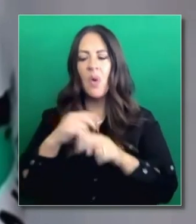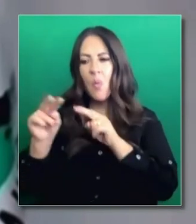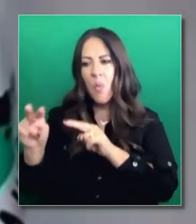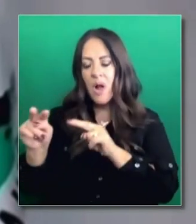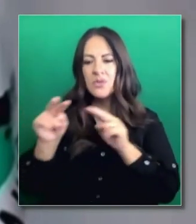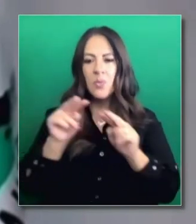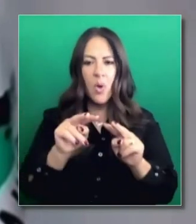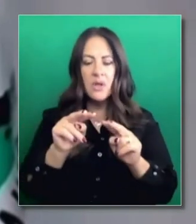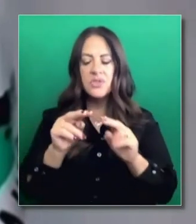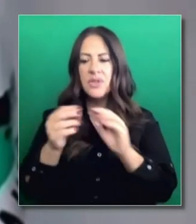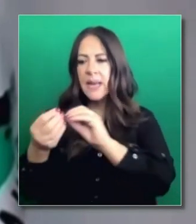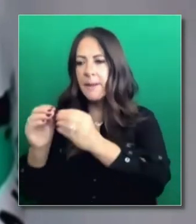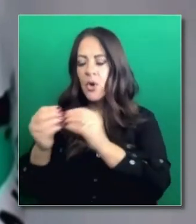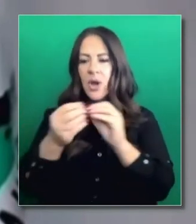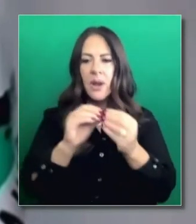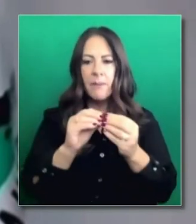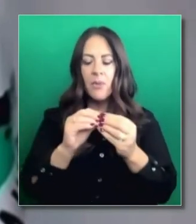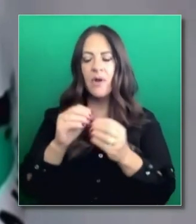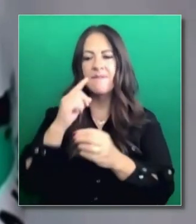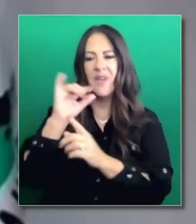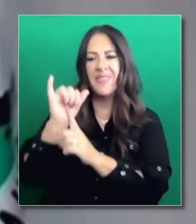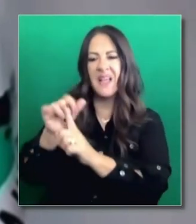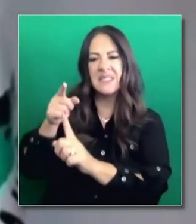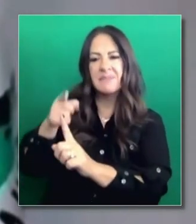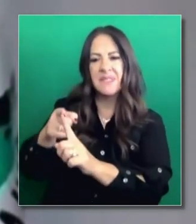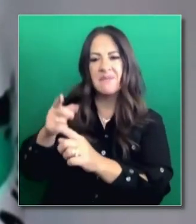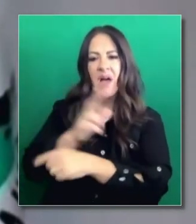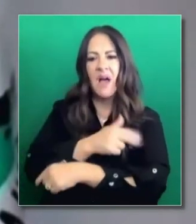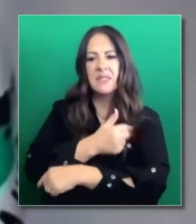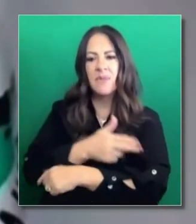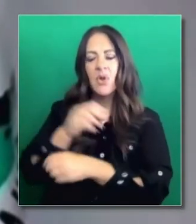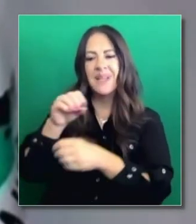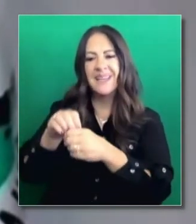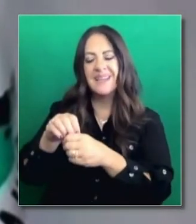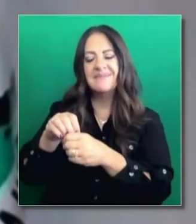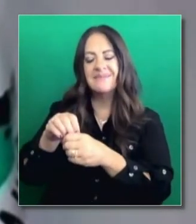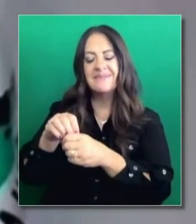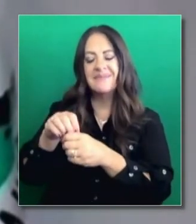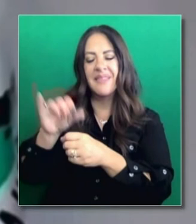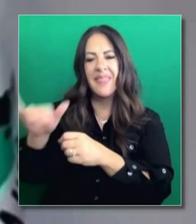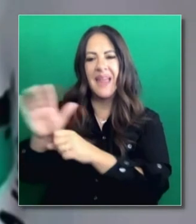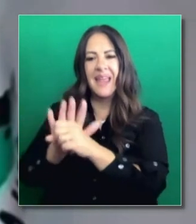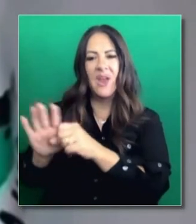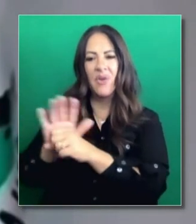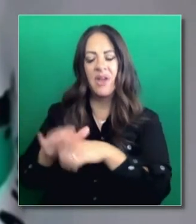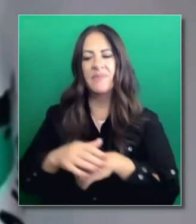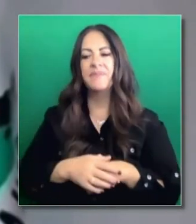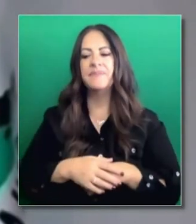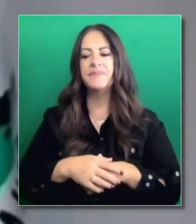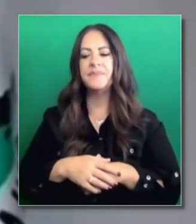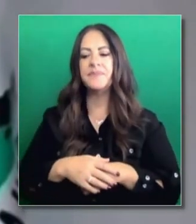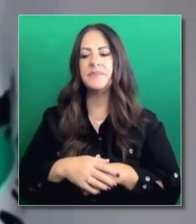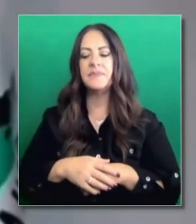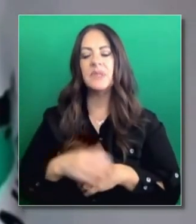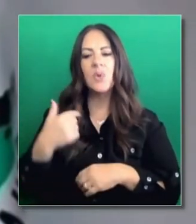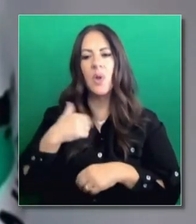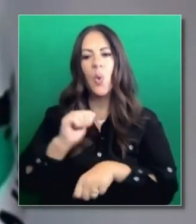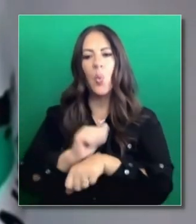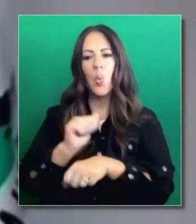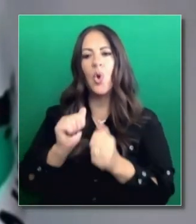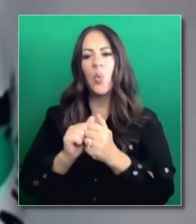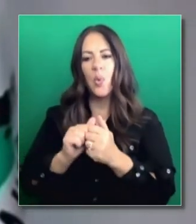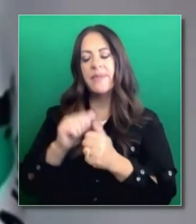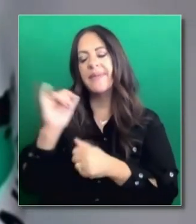cuidados intensivos van a estar bajo nuestros reflectores. Entonces, esta mañana hemos